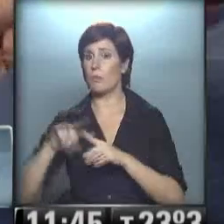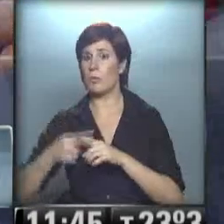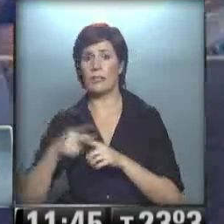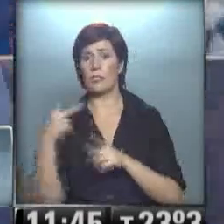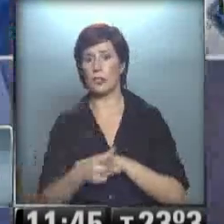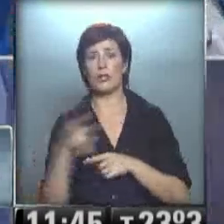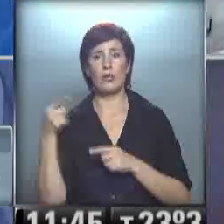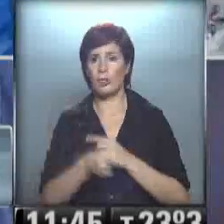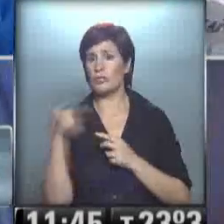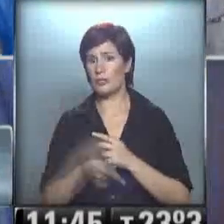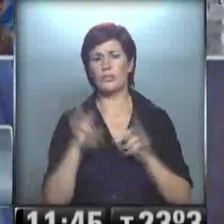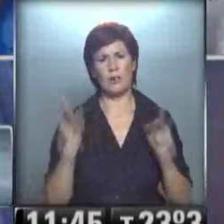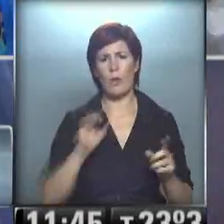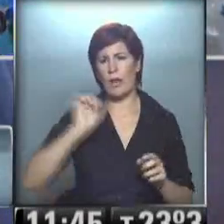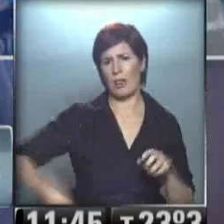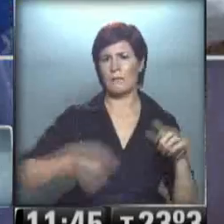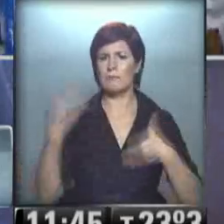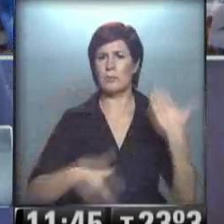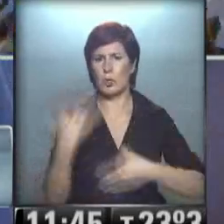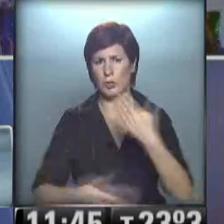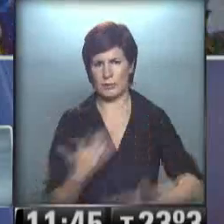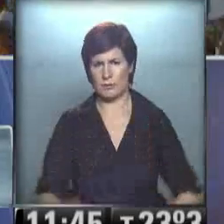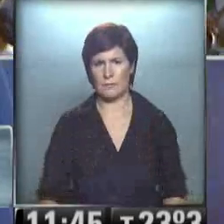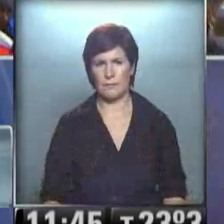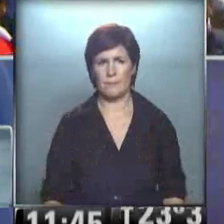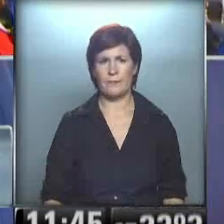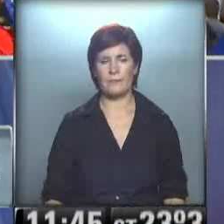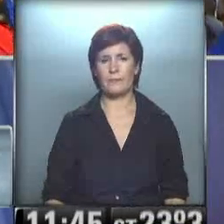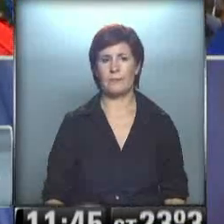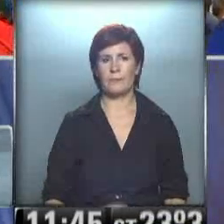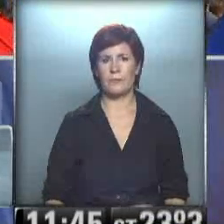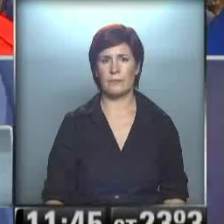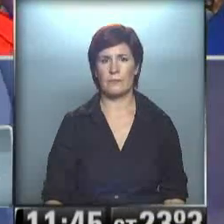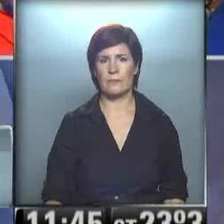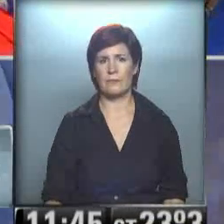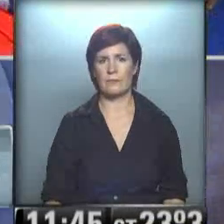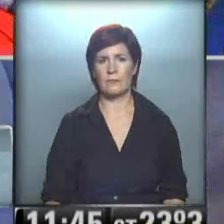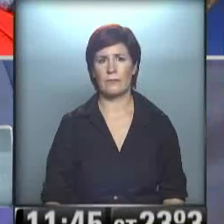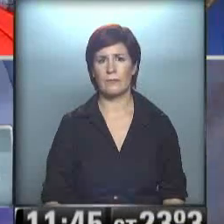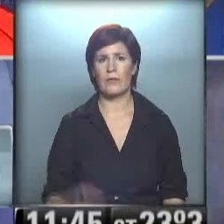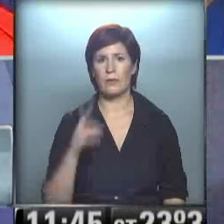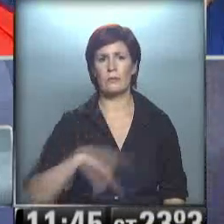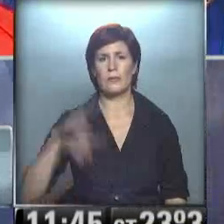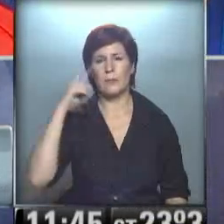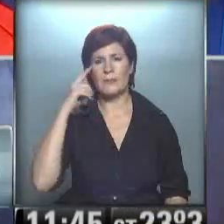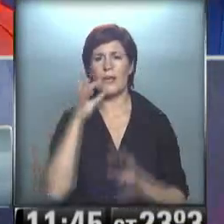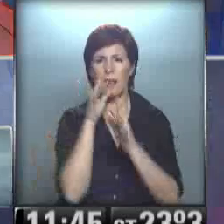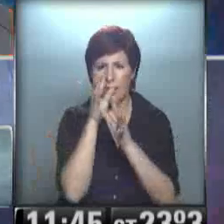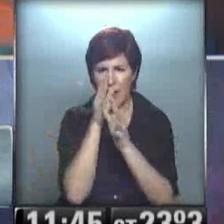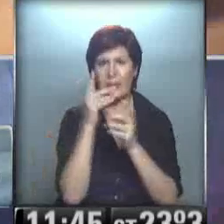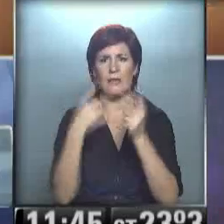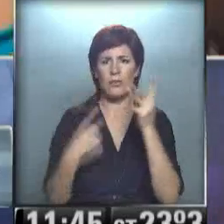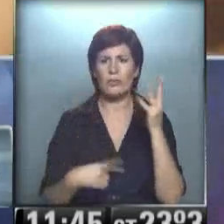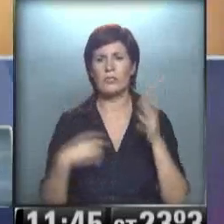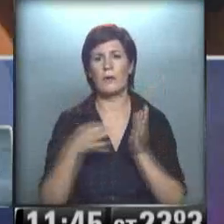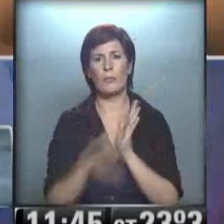desestabilizar. Sabatella. ¿Cree que C93 y 360 TV van a estar dentro de 160 días y que Clarín va a cumplir con la ley? Todas las